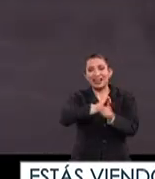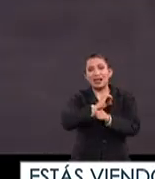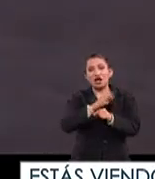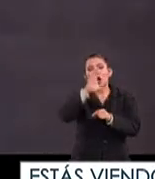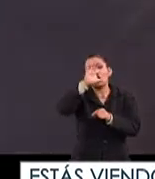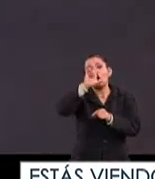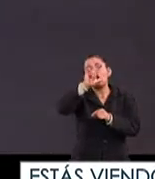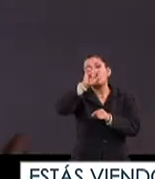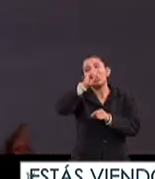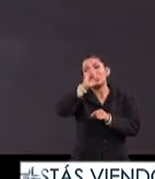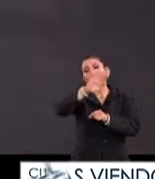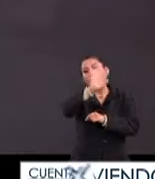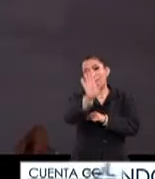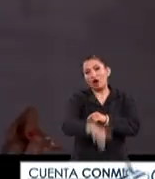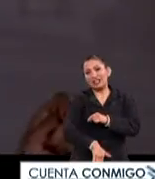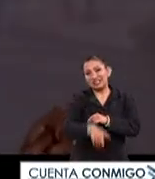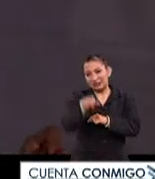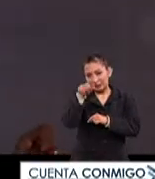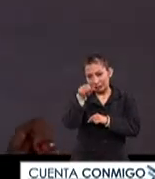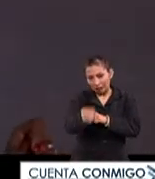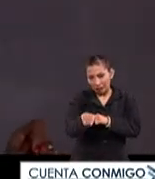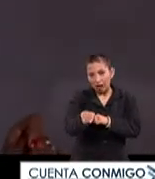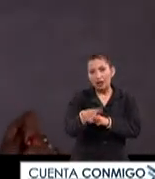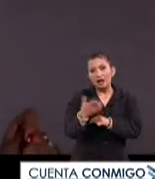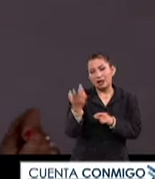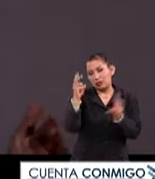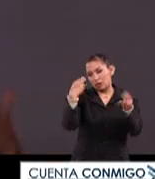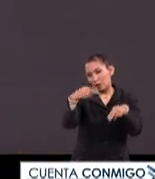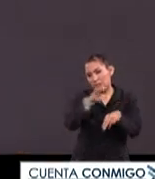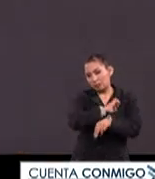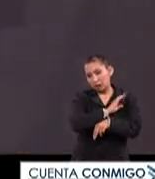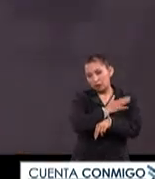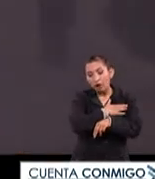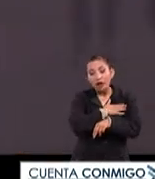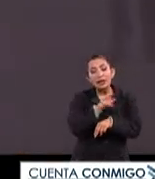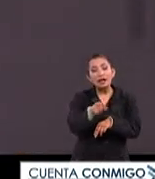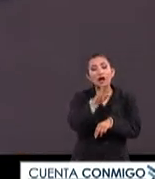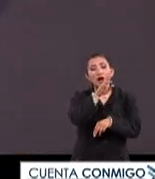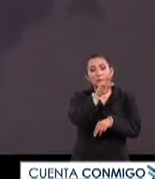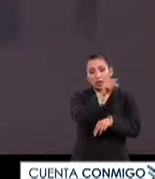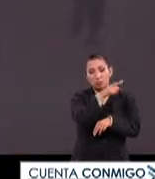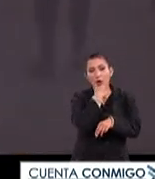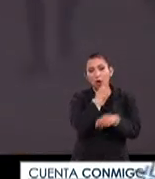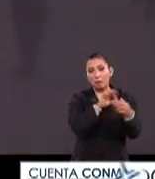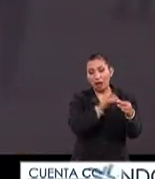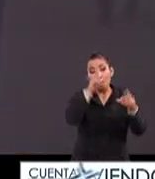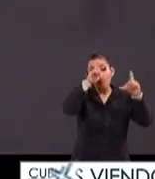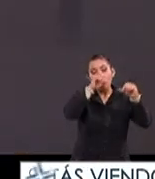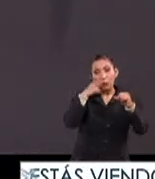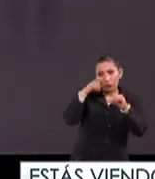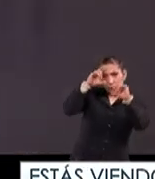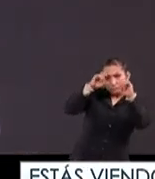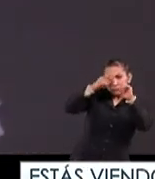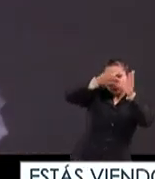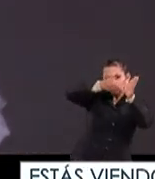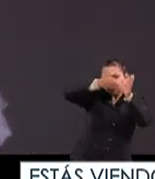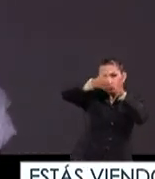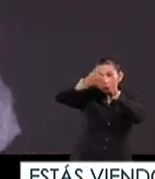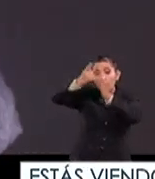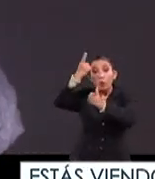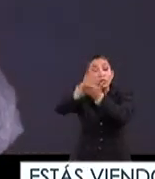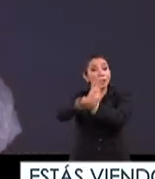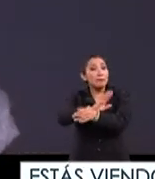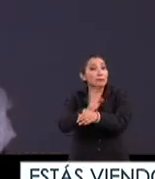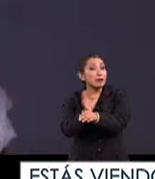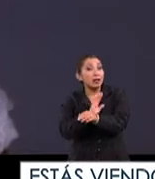con M de muerte, es Dial M for Murder. Y igual con Robert Burks como fotógrafo, y es la